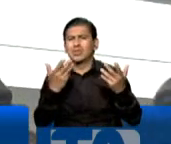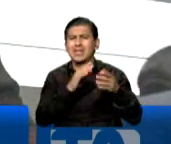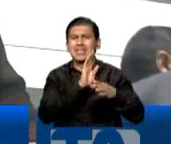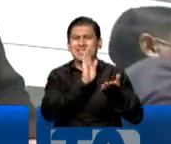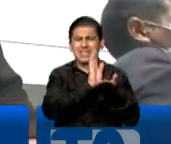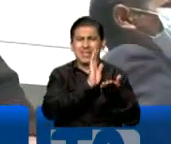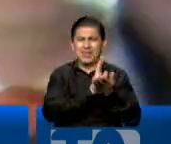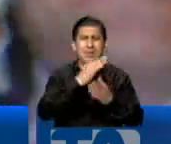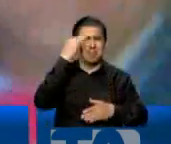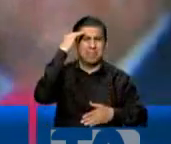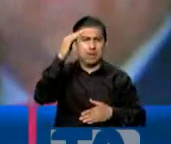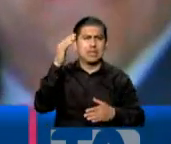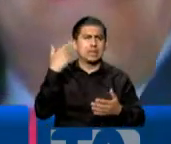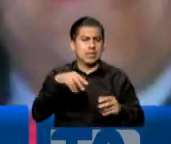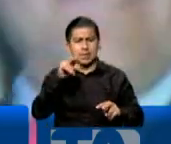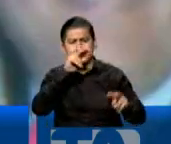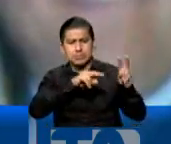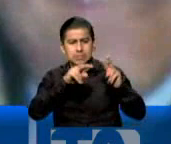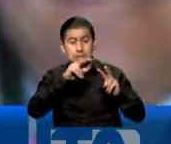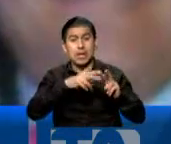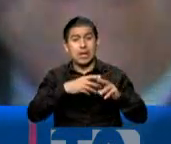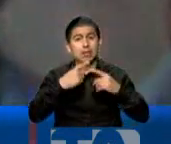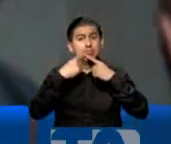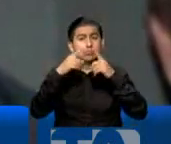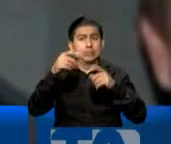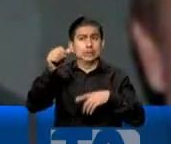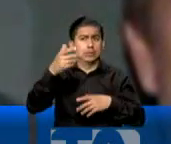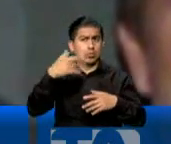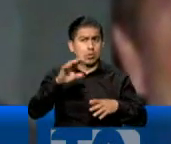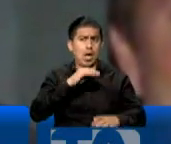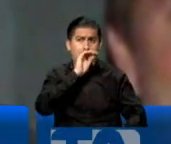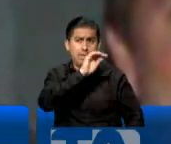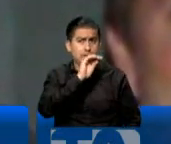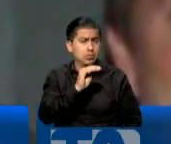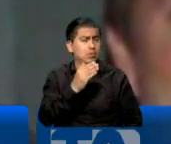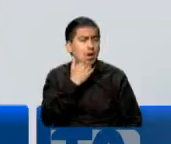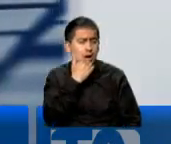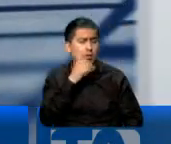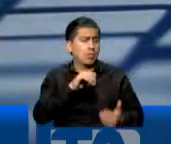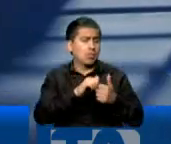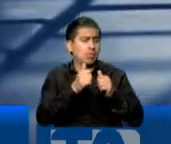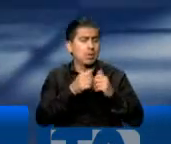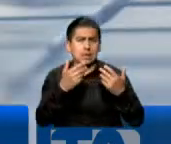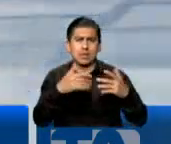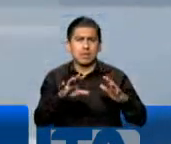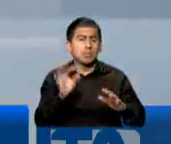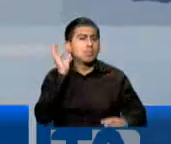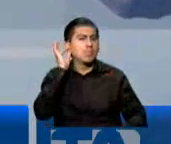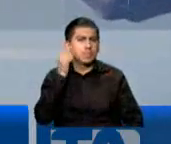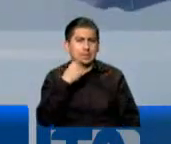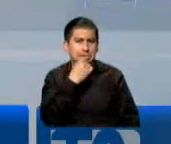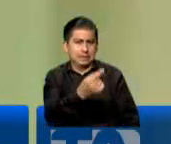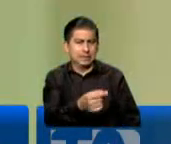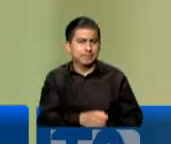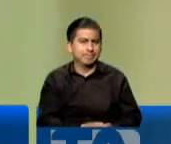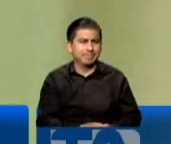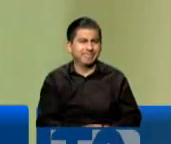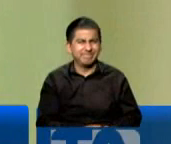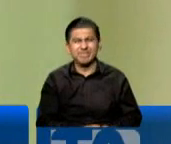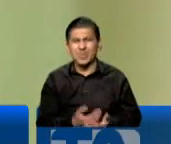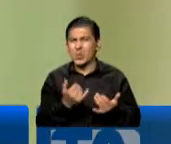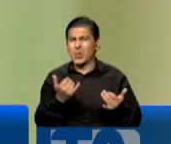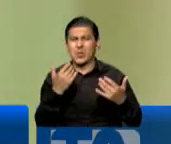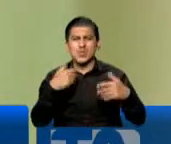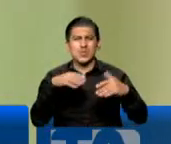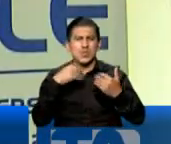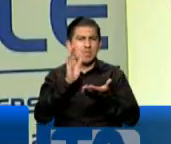derechos fiduciarios. Lo dijo en alusión al tema de las inversiones del Instituto de Seguridad Social de la Policía Nacional, que están